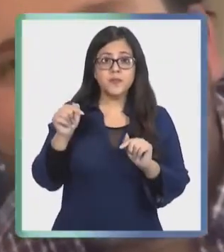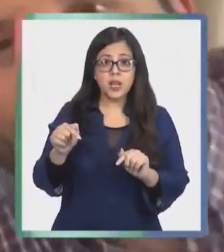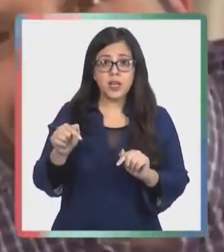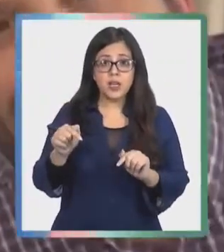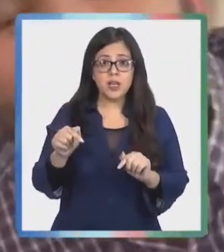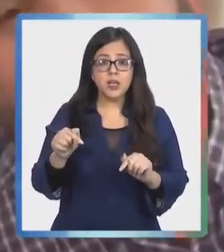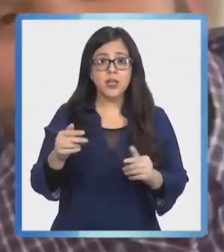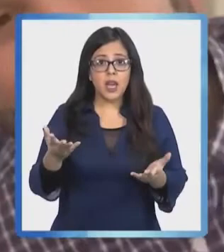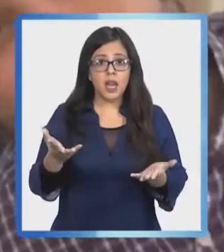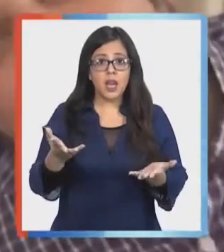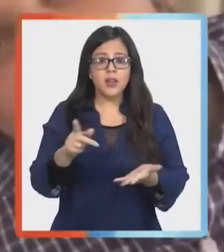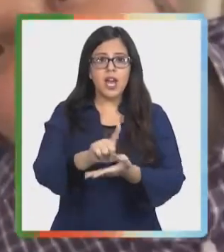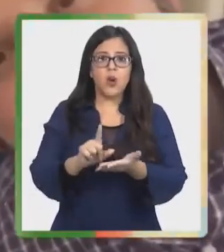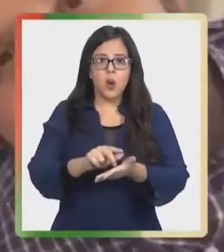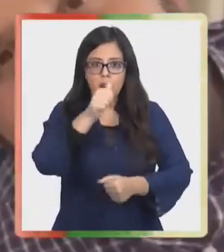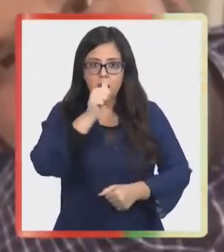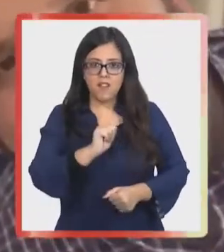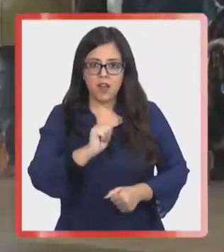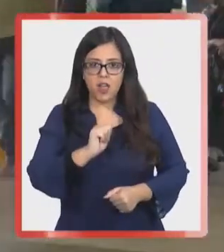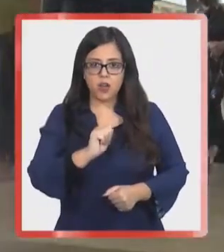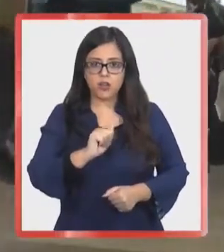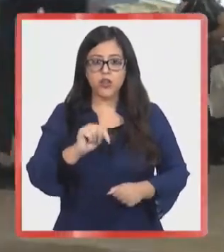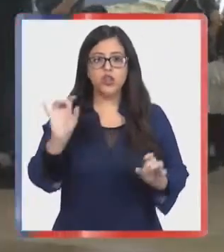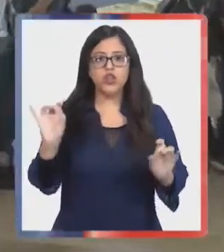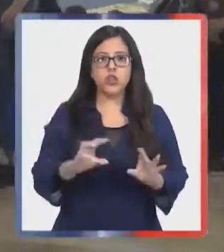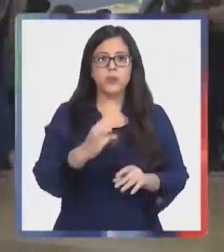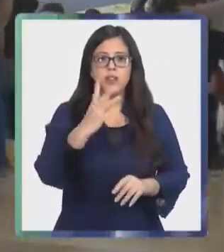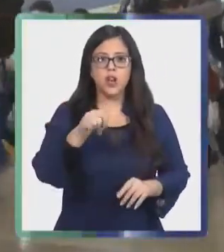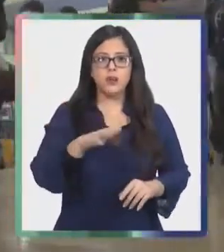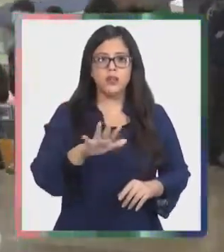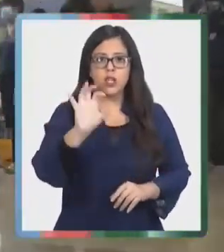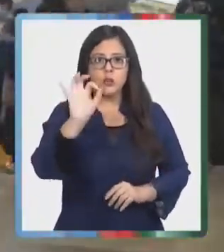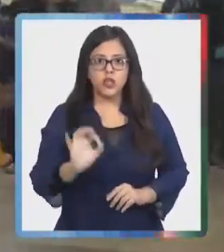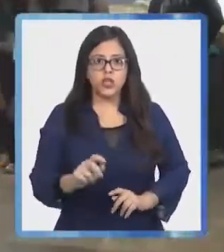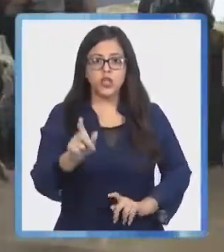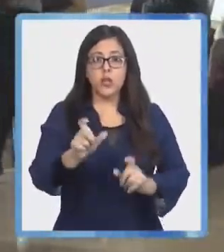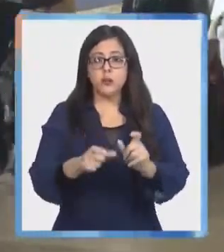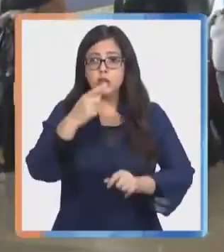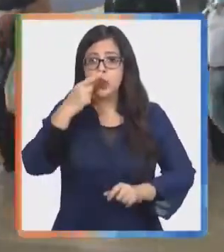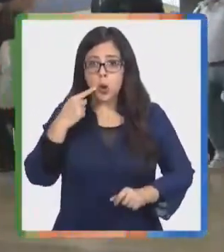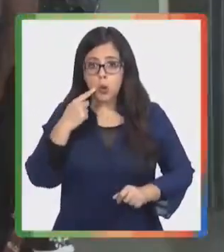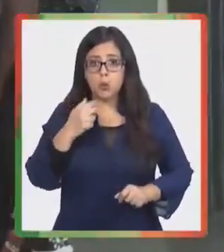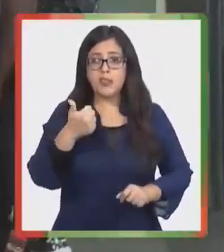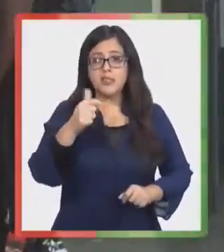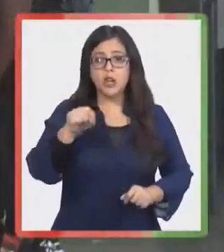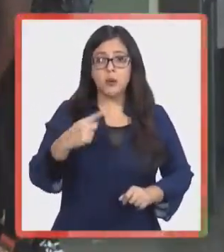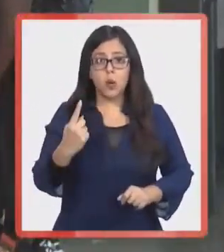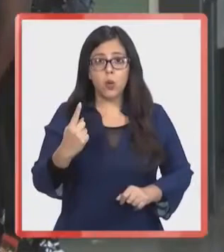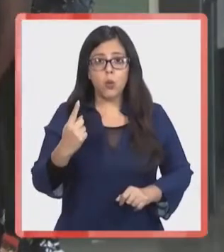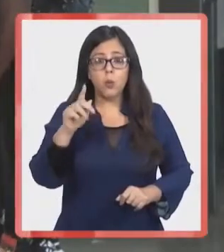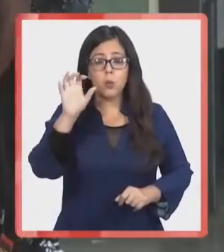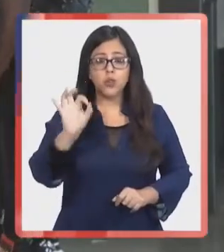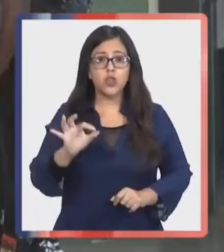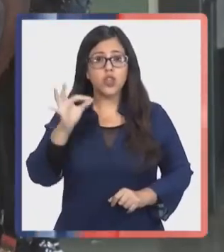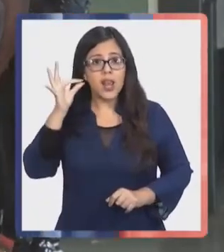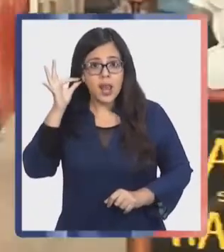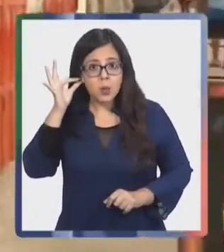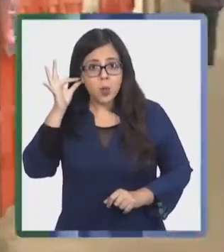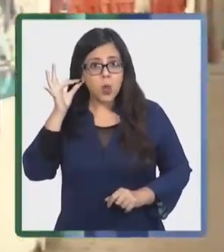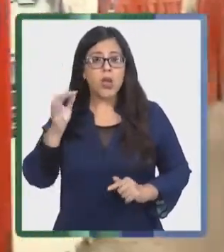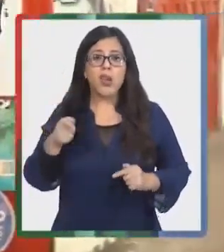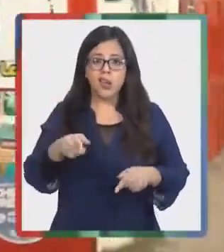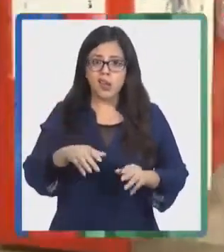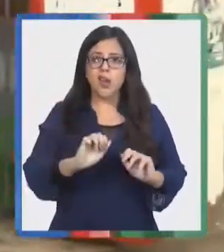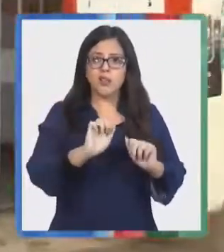y se produjeran en espacios privados. Solo el 3,5% de los hombres y el 6,1% de las